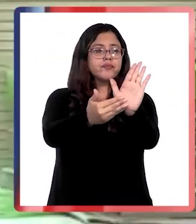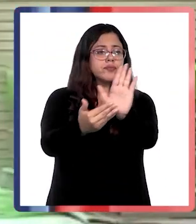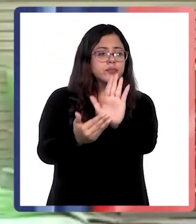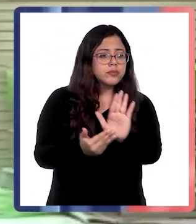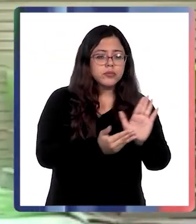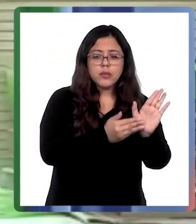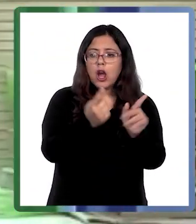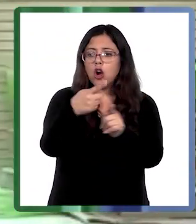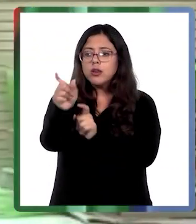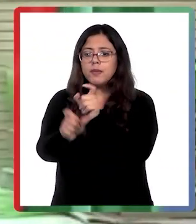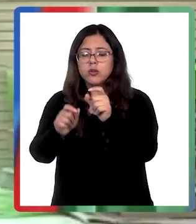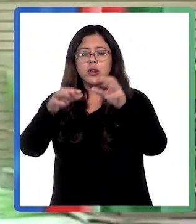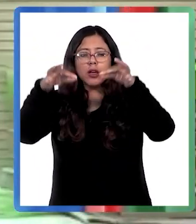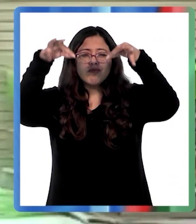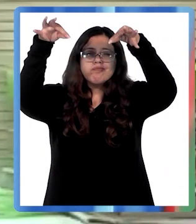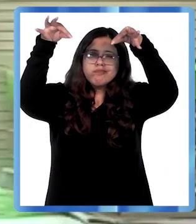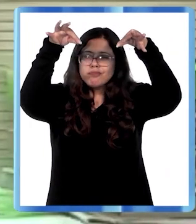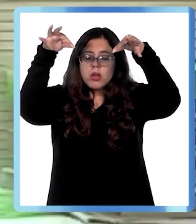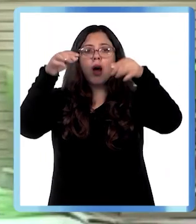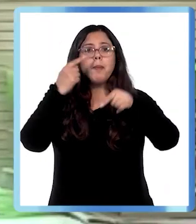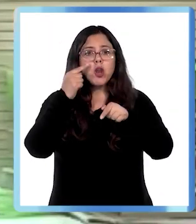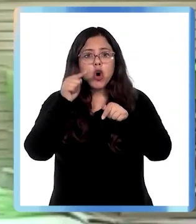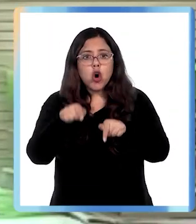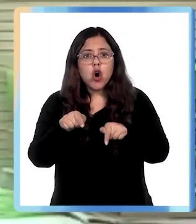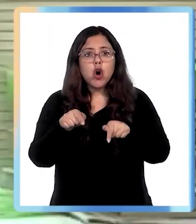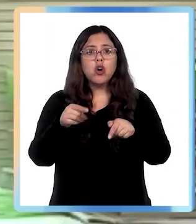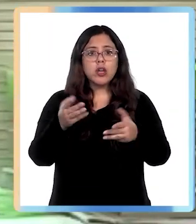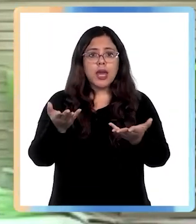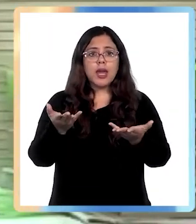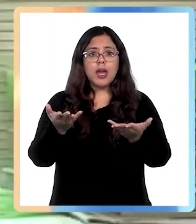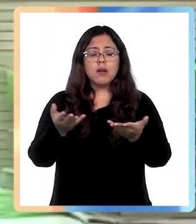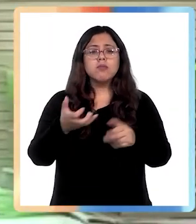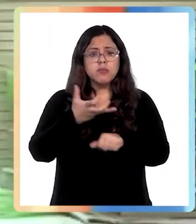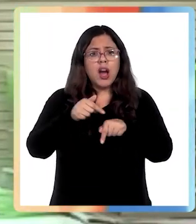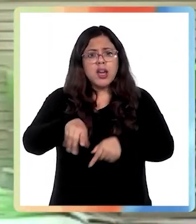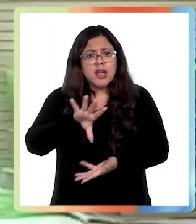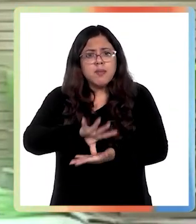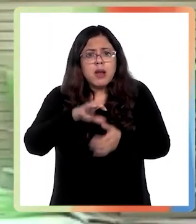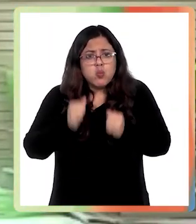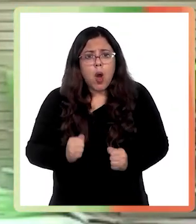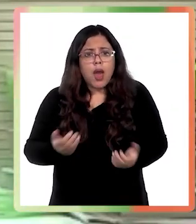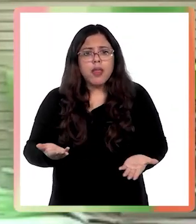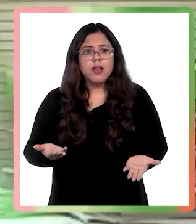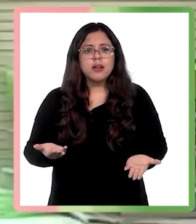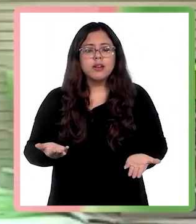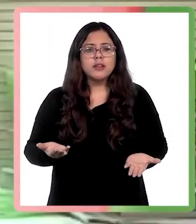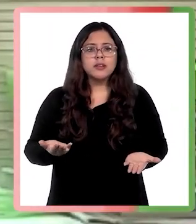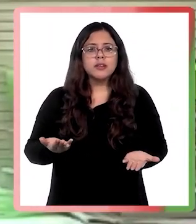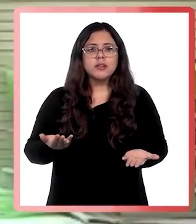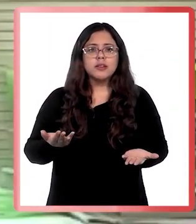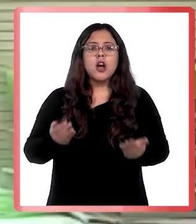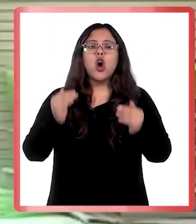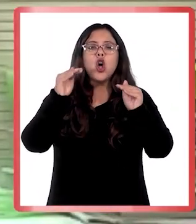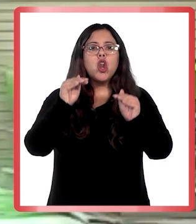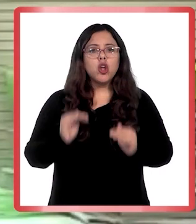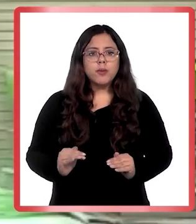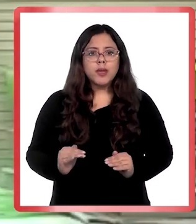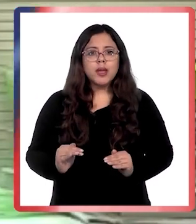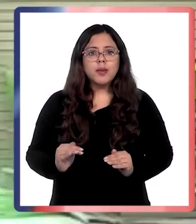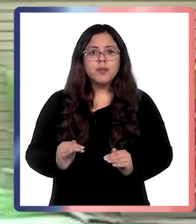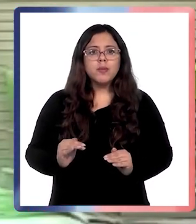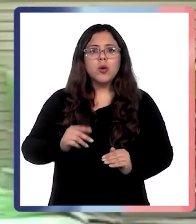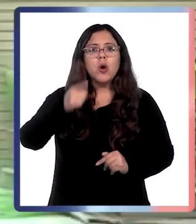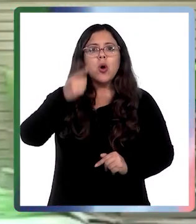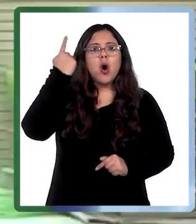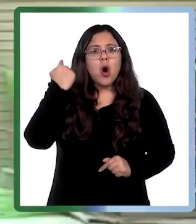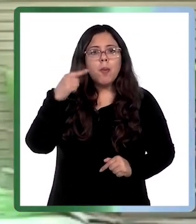día diría yo que está bastante disponible en el país. Eh, lo mismo, pero que no es para el diagnóstico precoz,